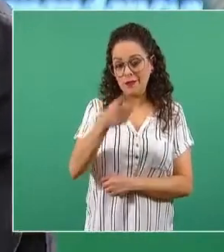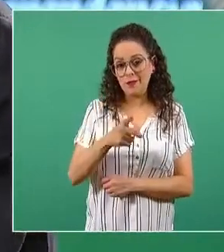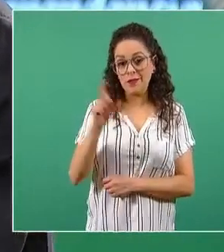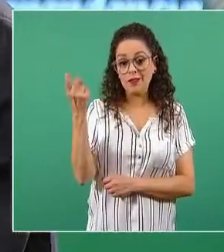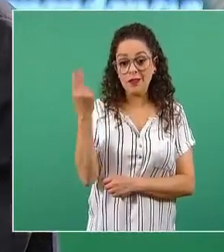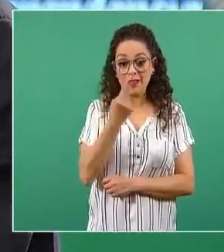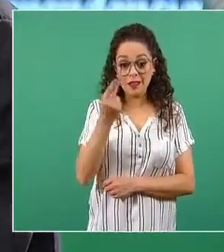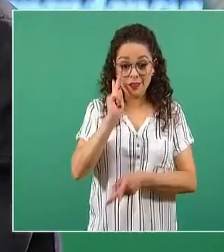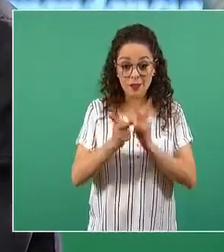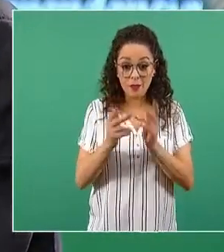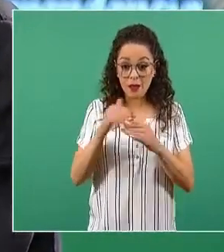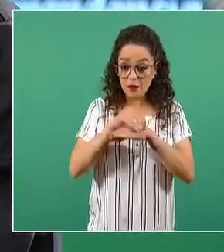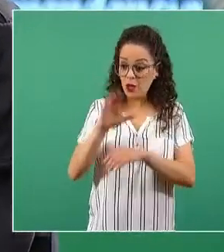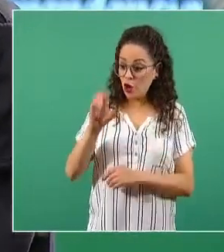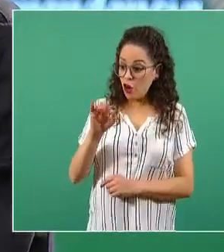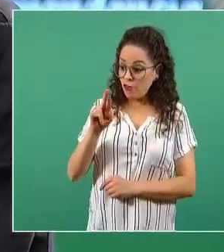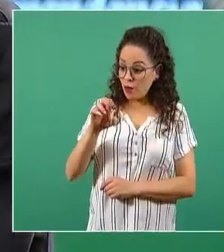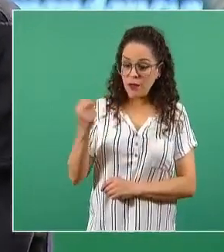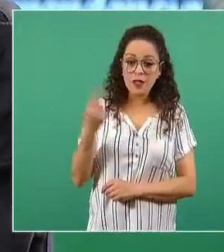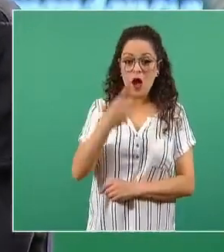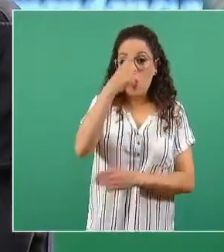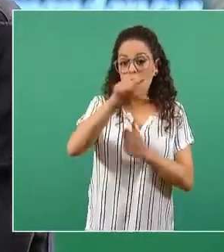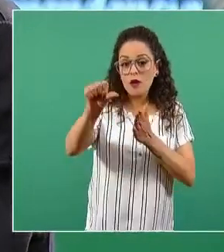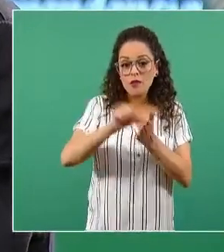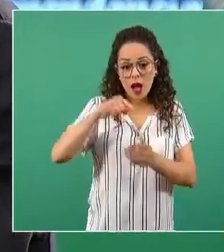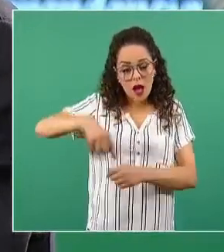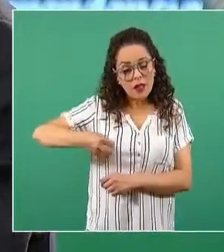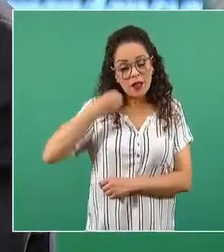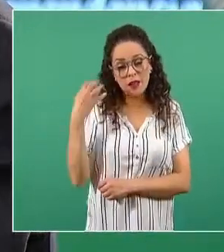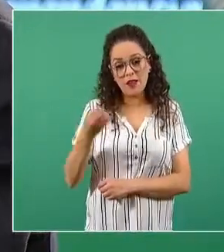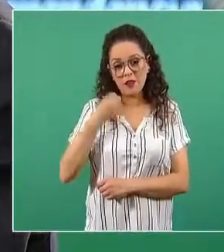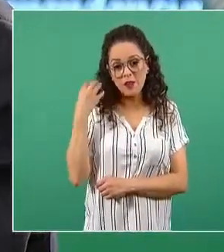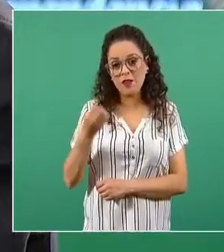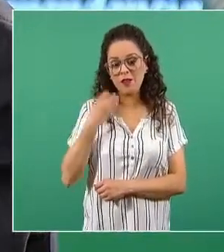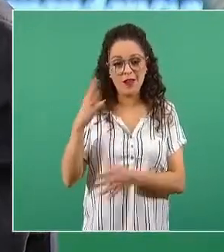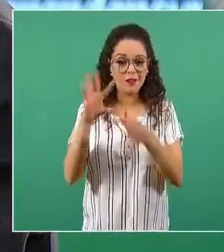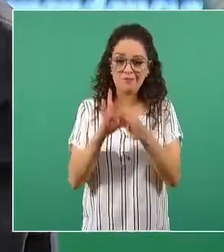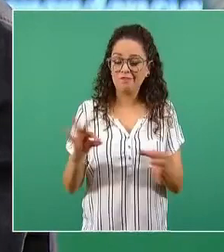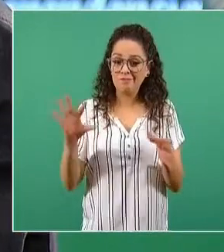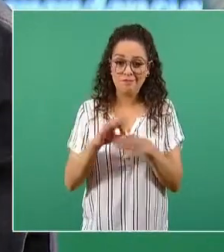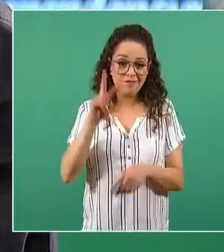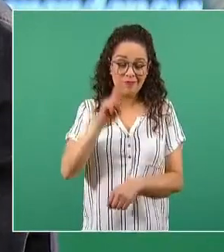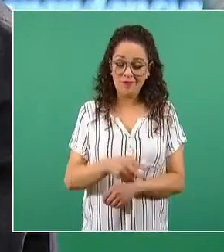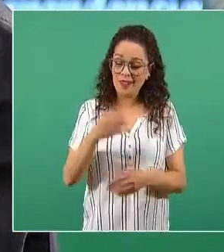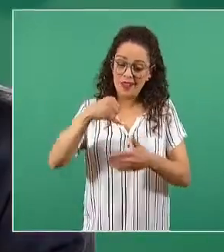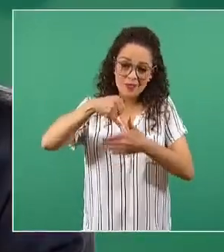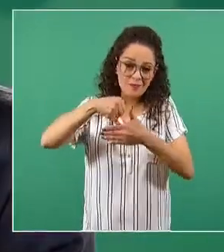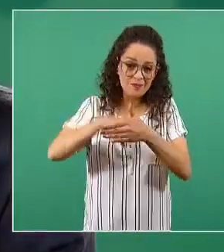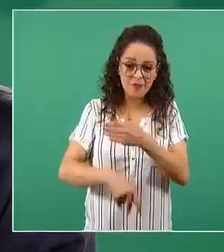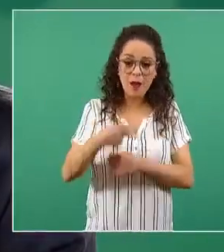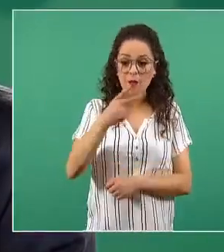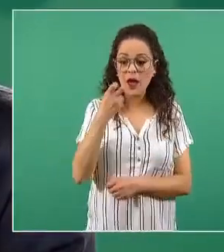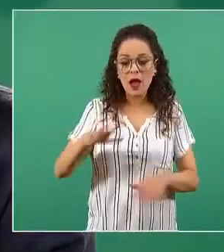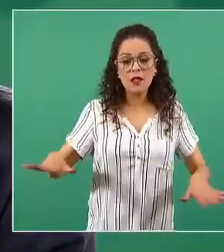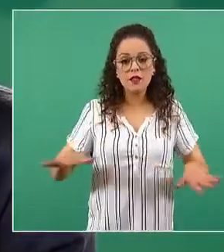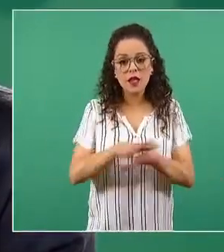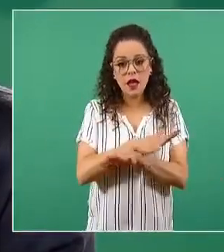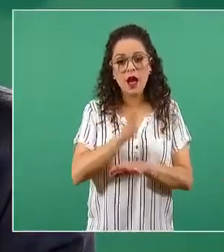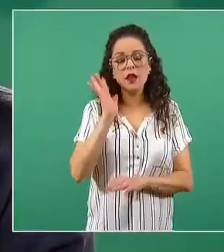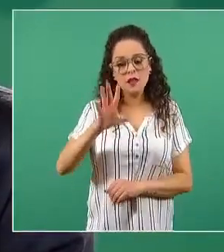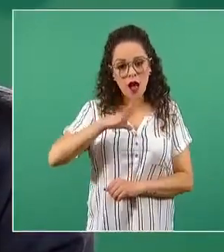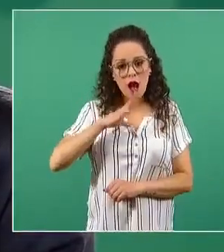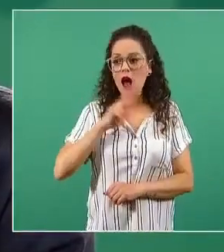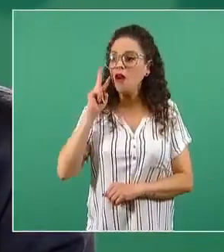un mes de conferencias de prensa, pero estos son 2 ejemplos de cuál es el cambio estructural y sustancial que tiene